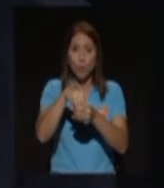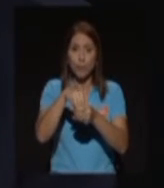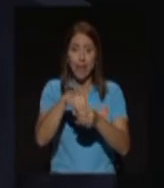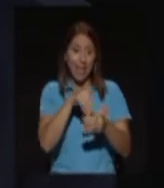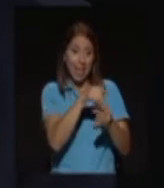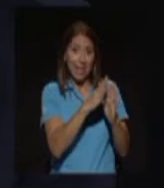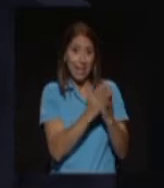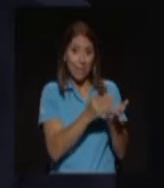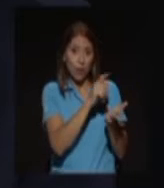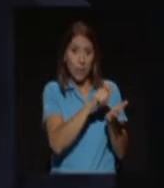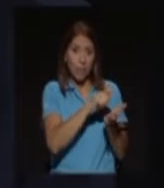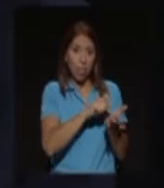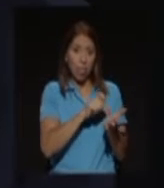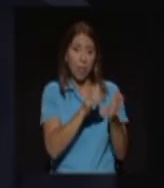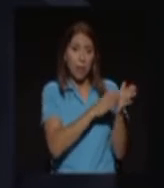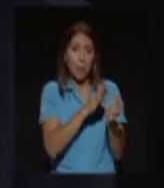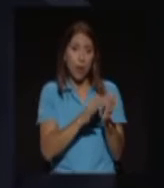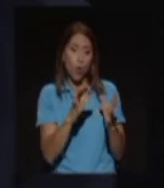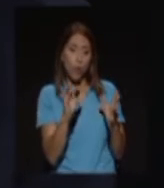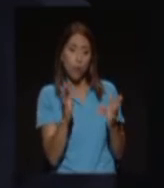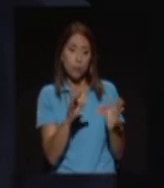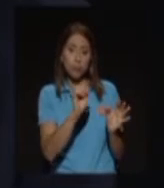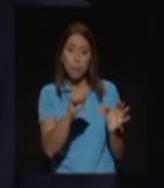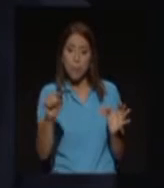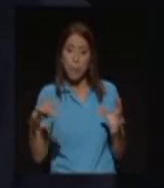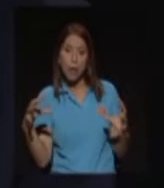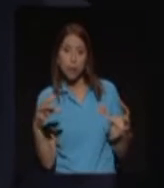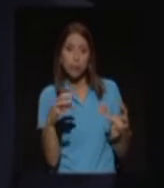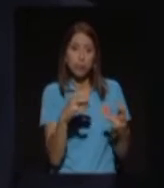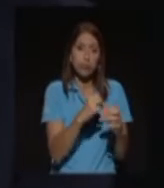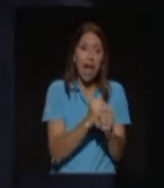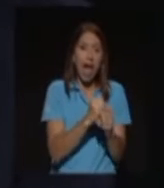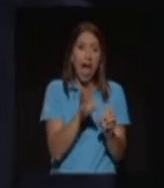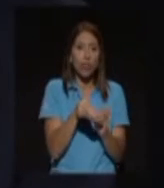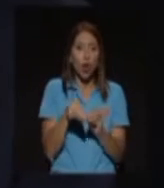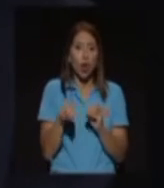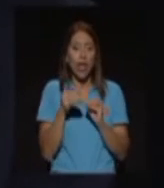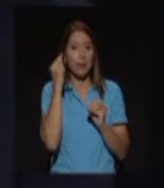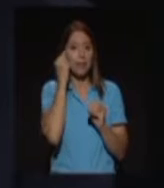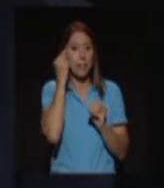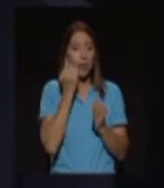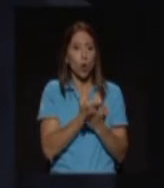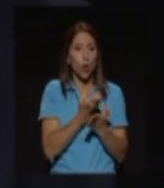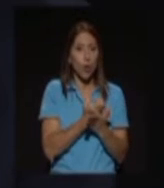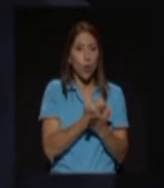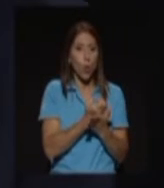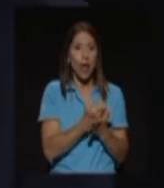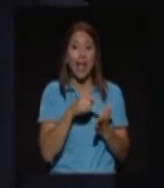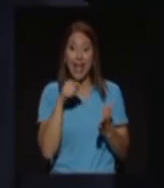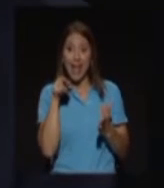se preparó, la antología del pensamiento económico, ¿verdad?, incluyó lecturas